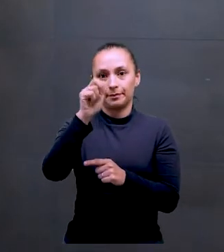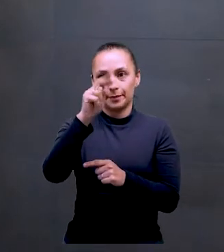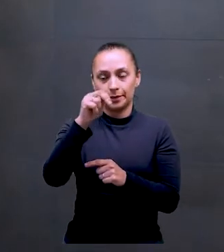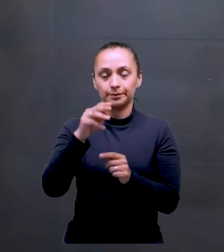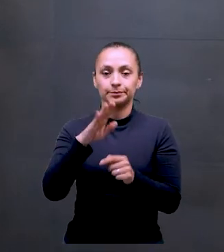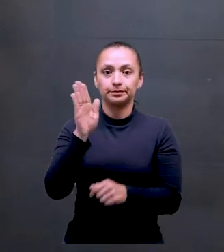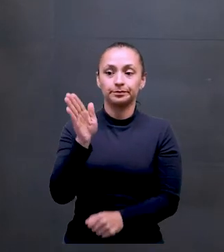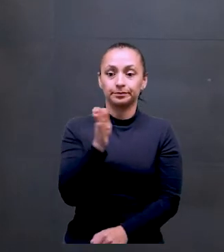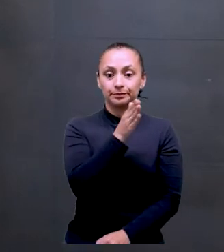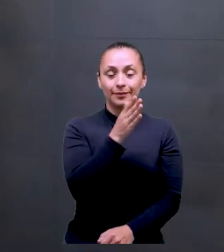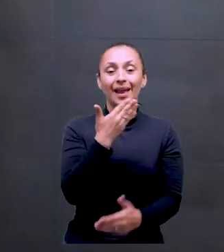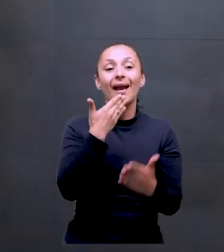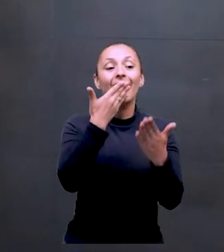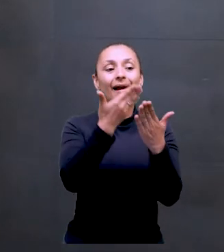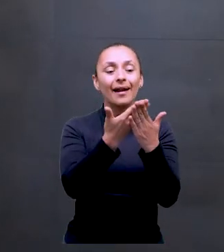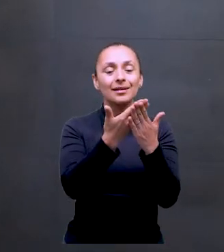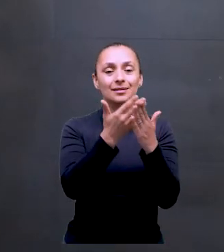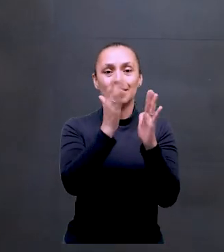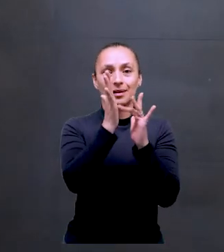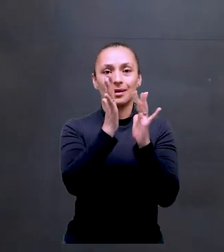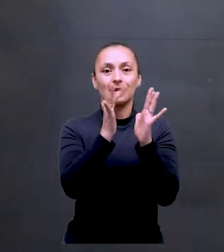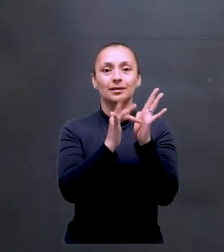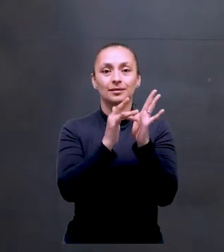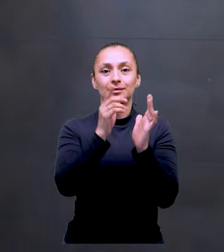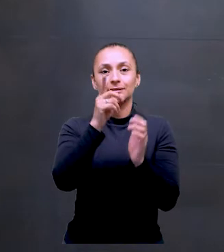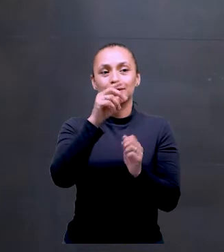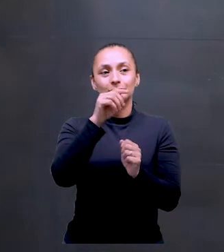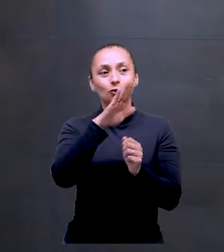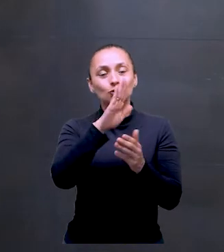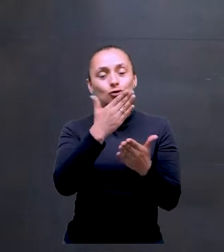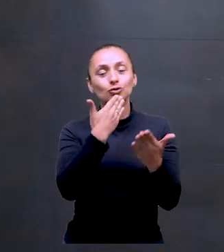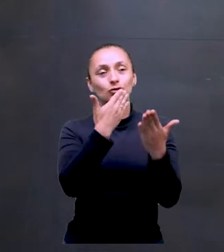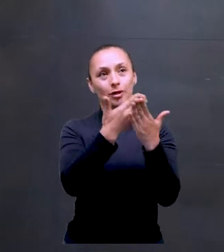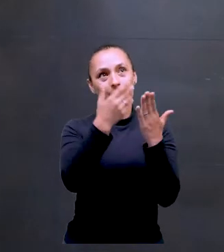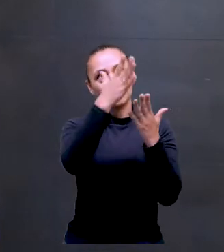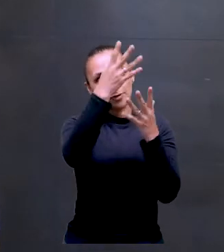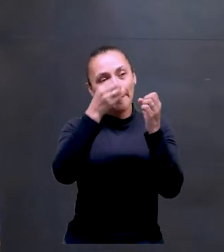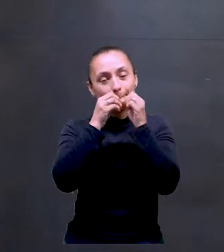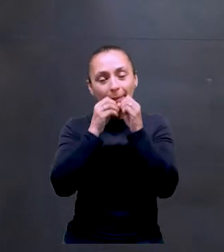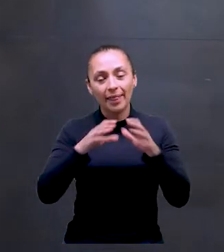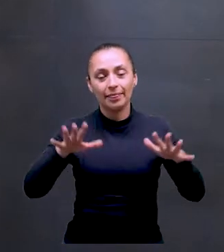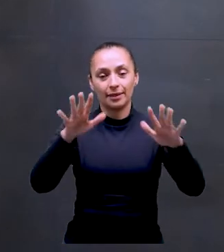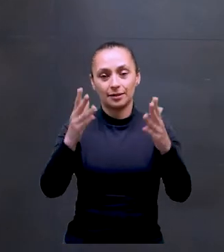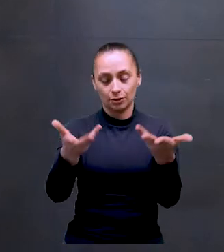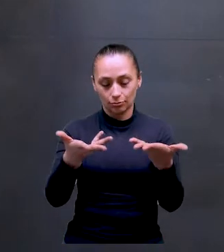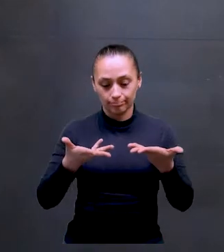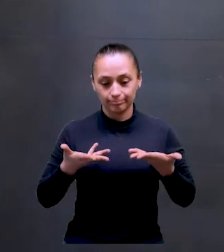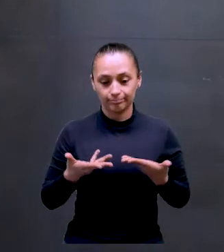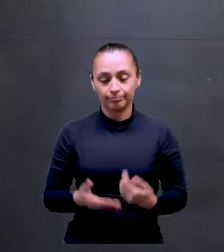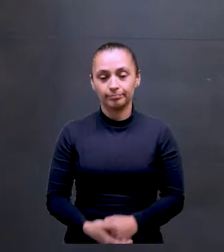en acción de gracias a jesús sacramentado por las bendiciones recibidas